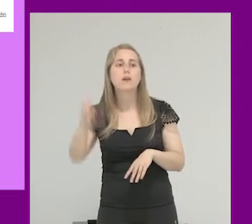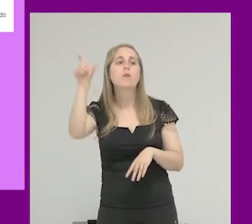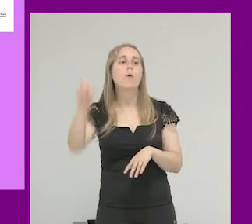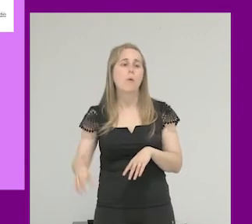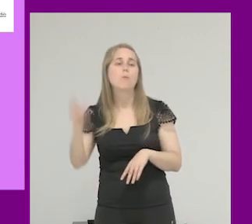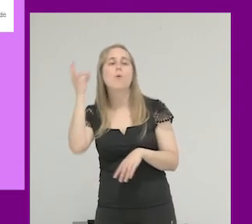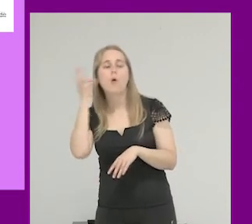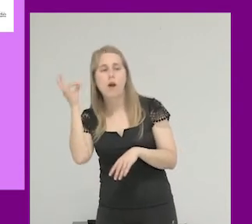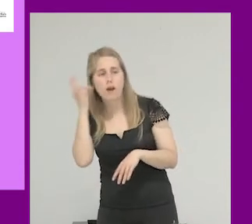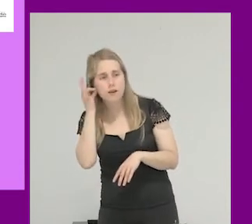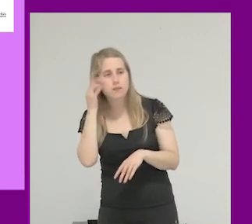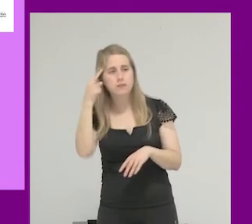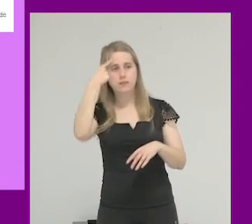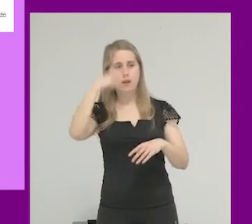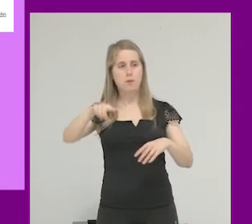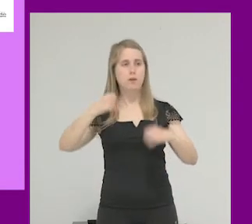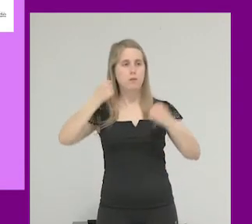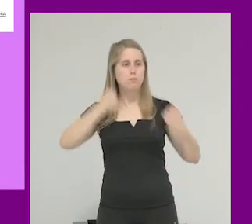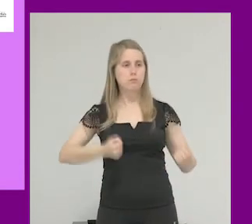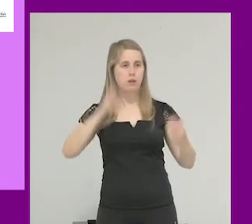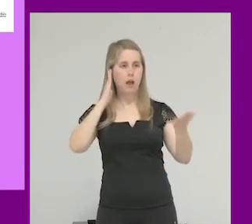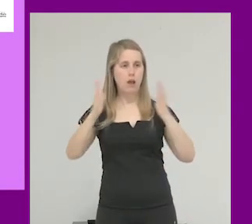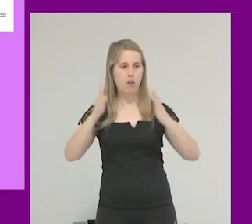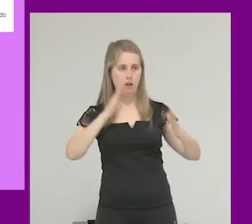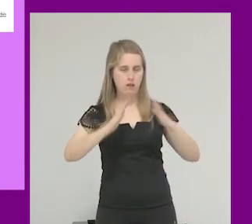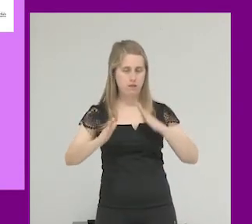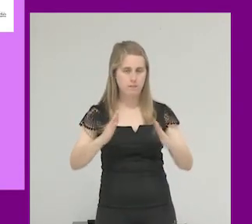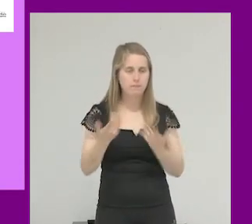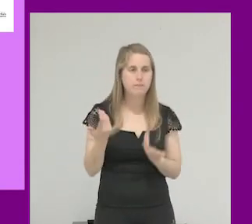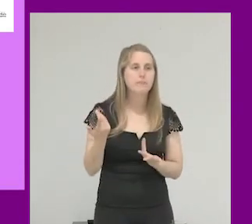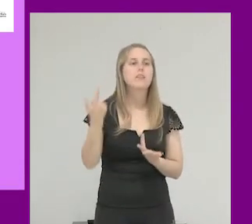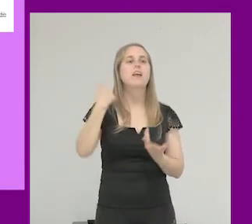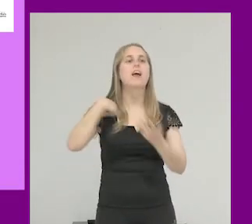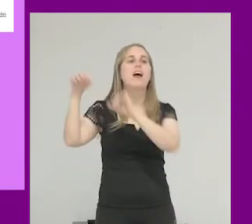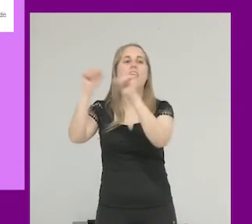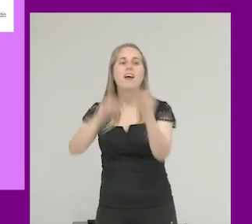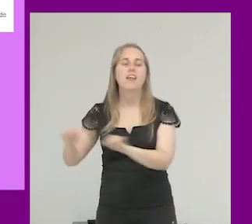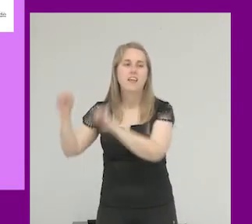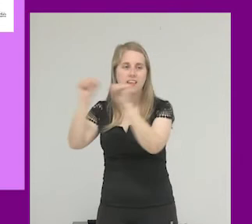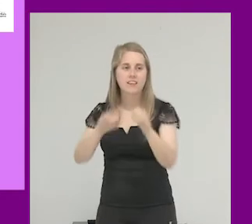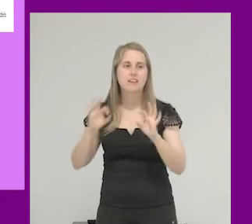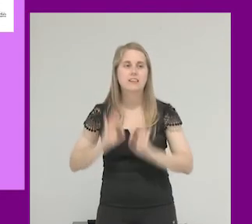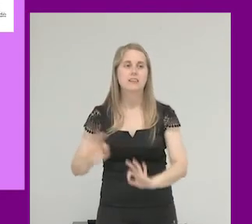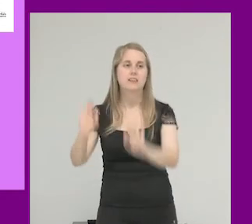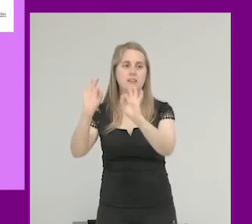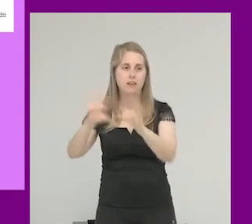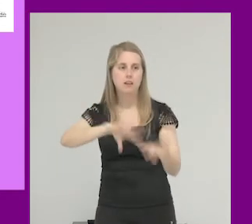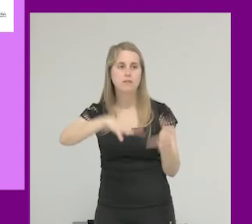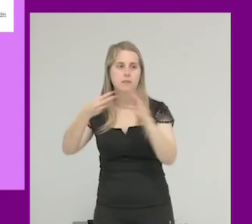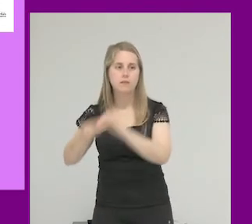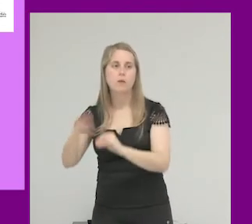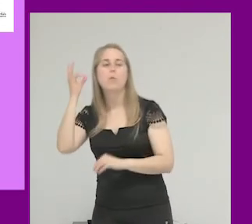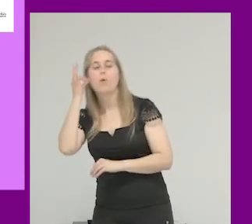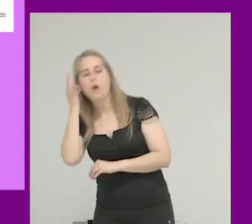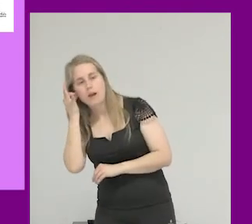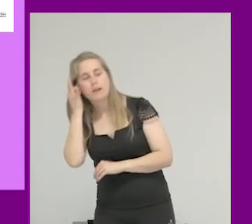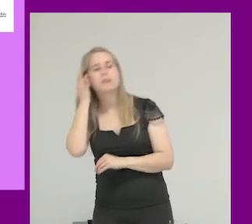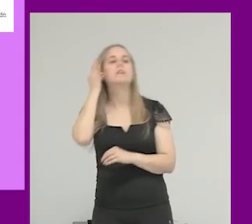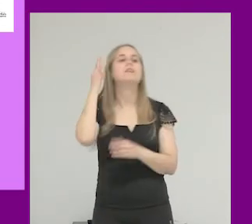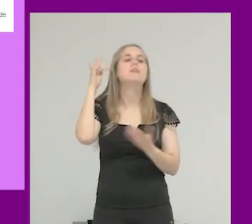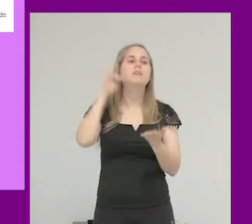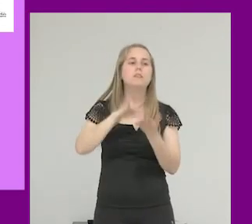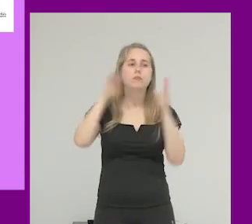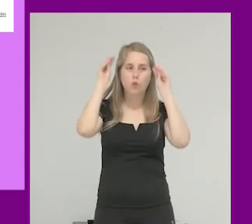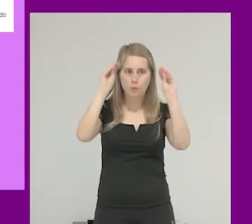las artes marciales. Desarrollaron técnicas de defensa específicas y adaptadas para mujeres. Eran formaciones a